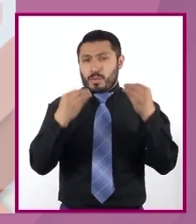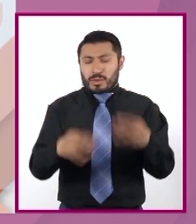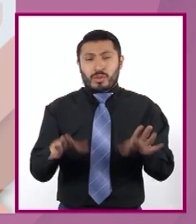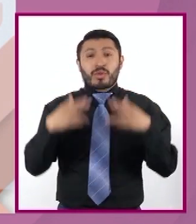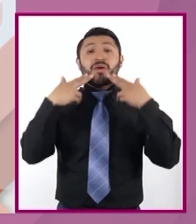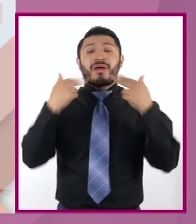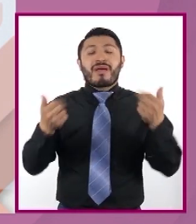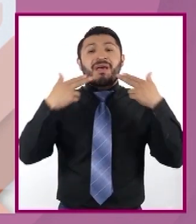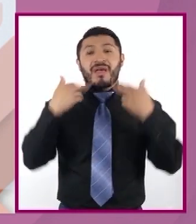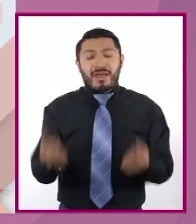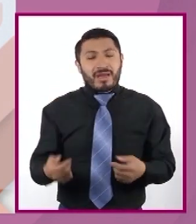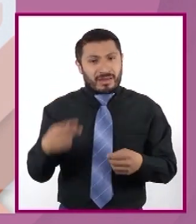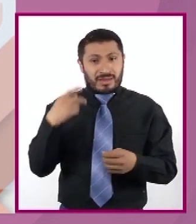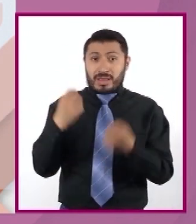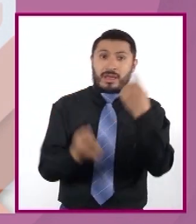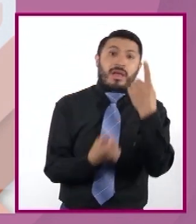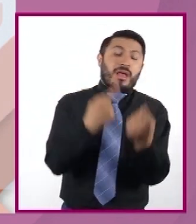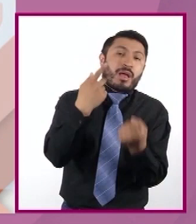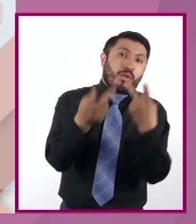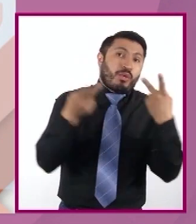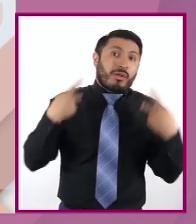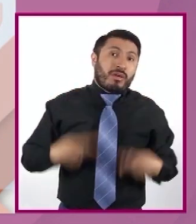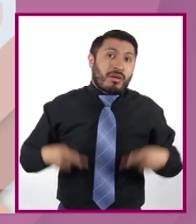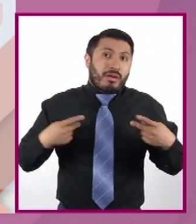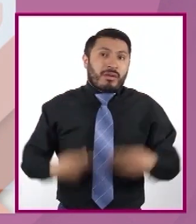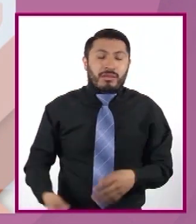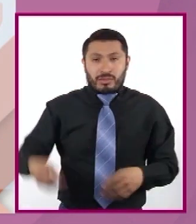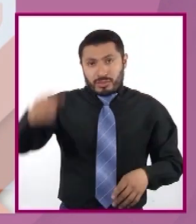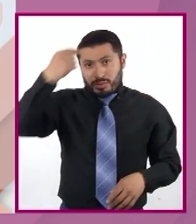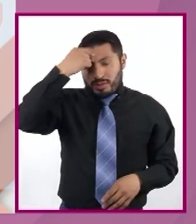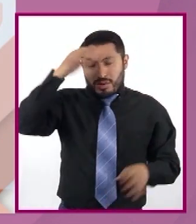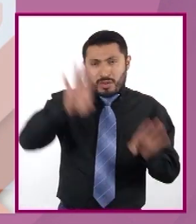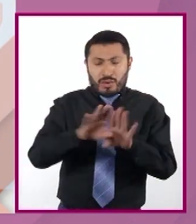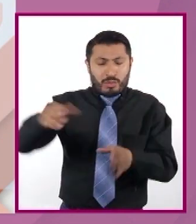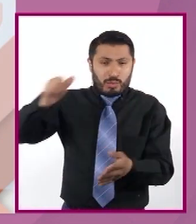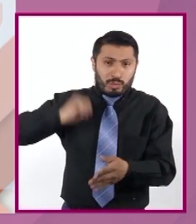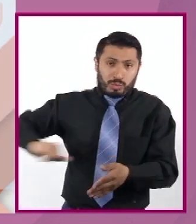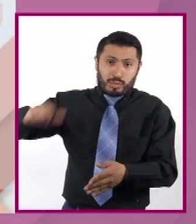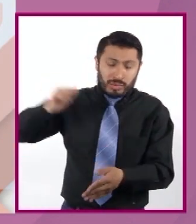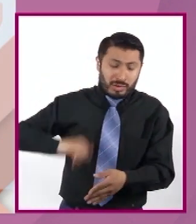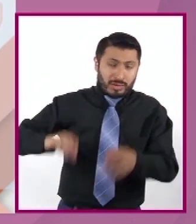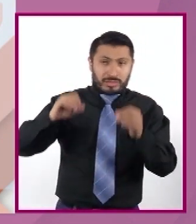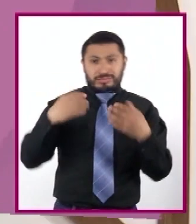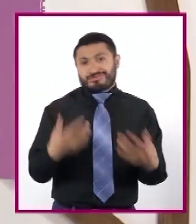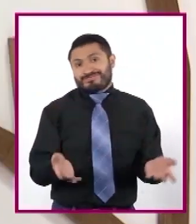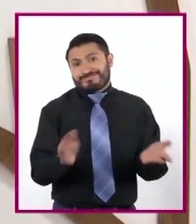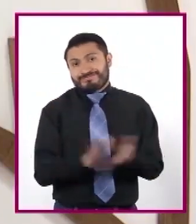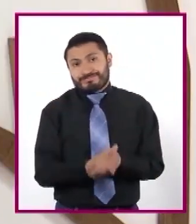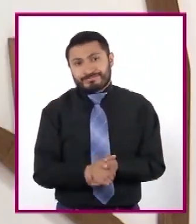en manos de unas cuantas personas con mentalidad conservadora o reaccionaria.